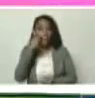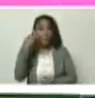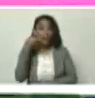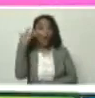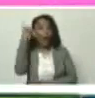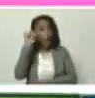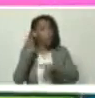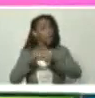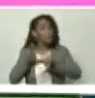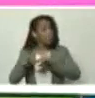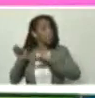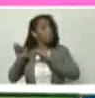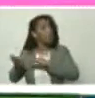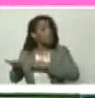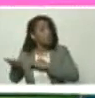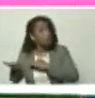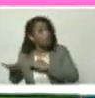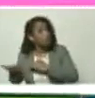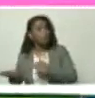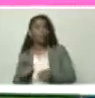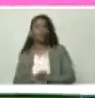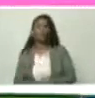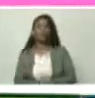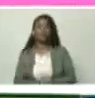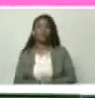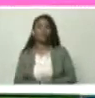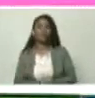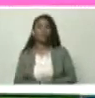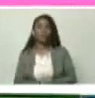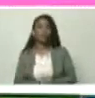niños pequeños,